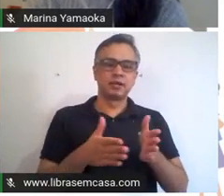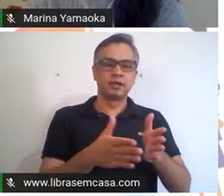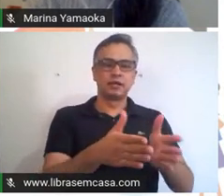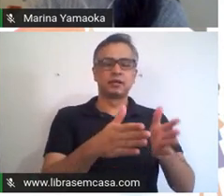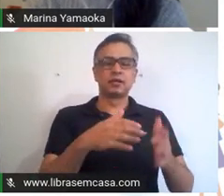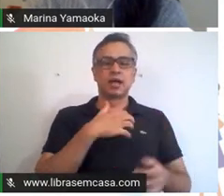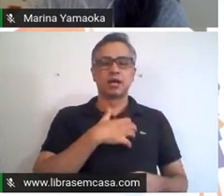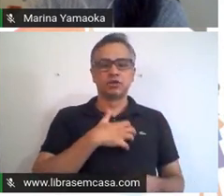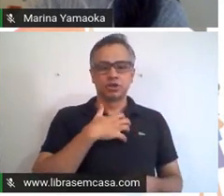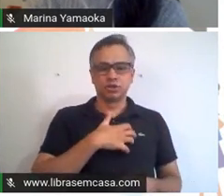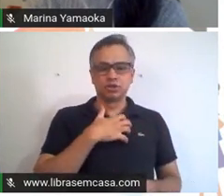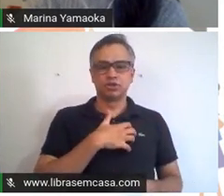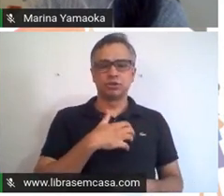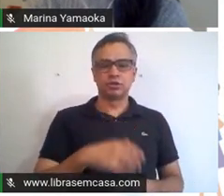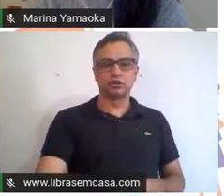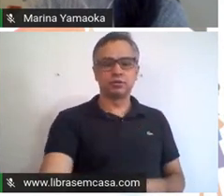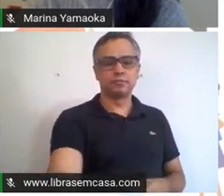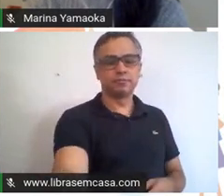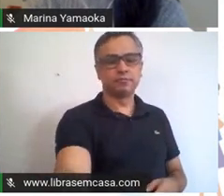Argentina.